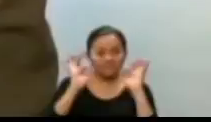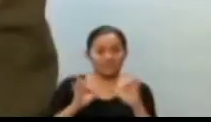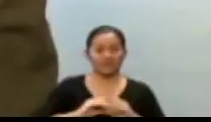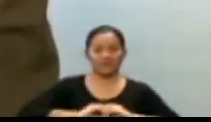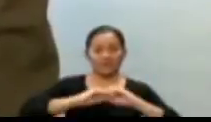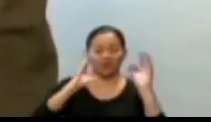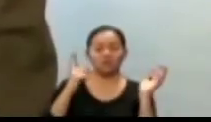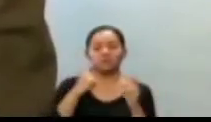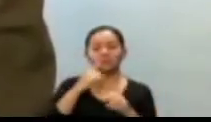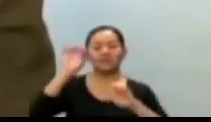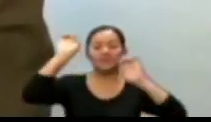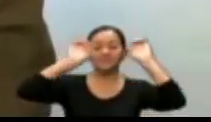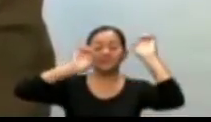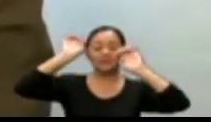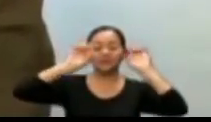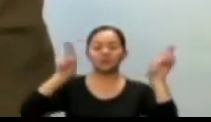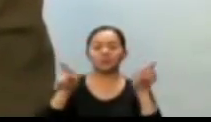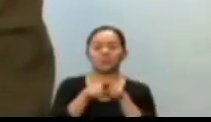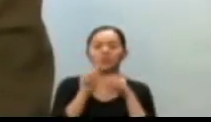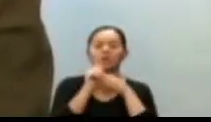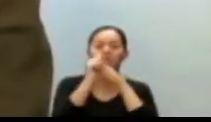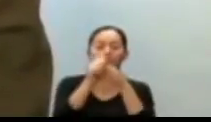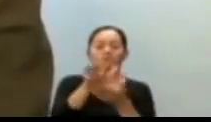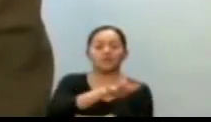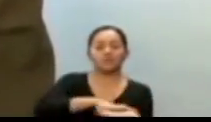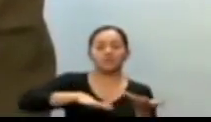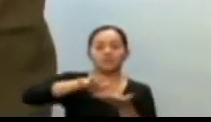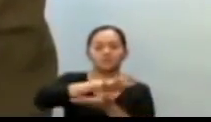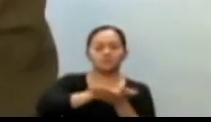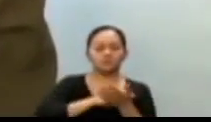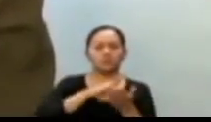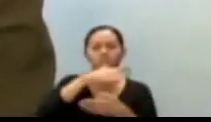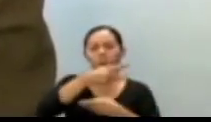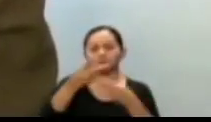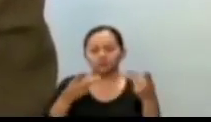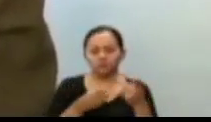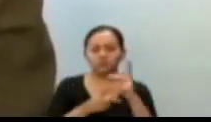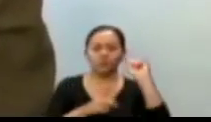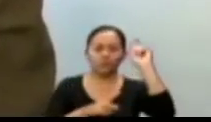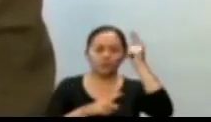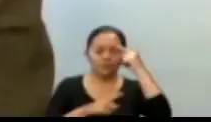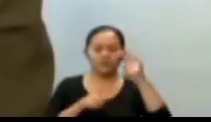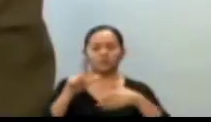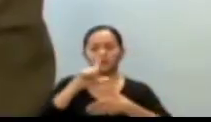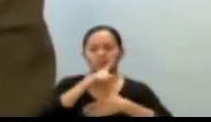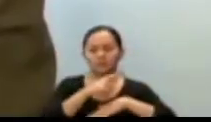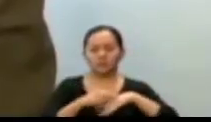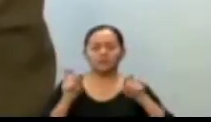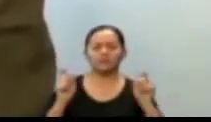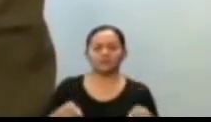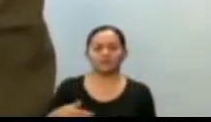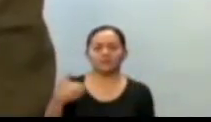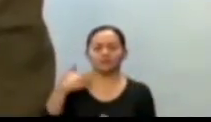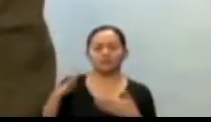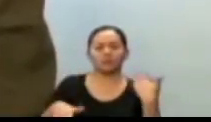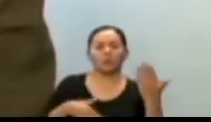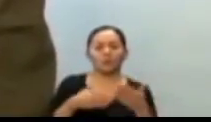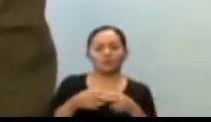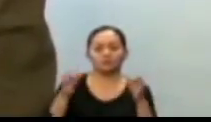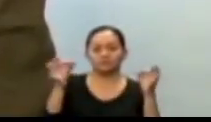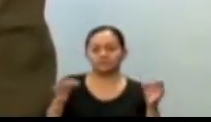de las estrategias, de las orientaciones, de las posiciones que los gobiernos latinoamericanos deben tener justamente